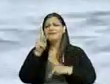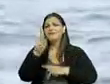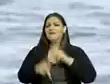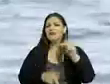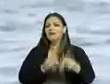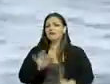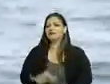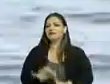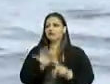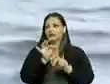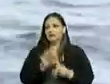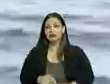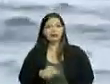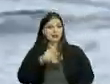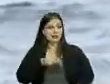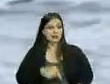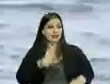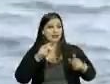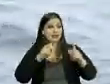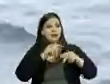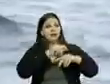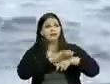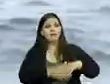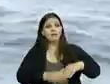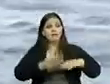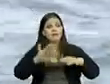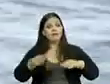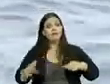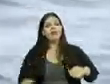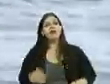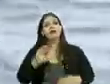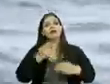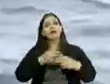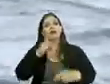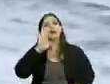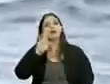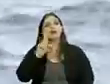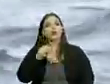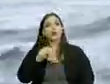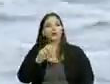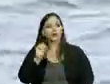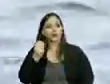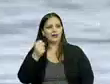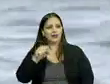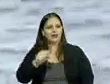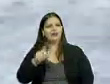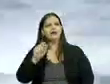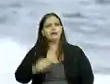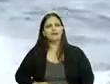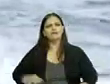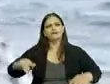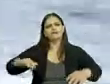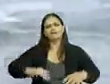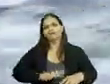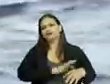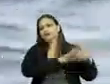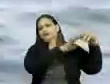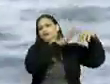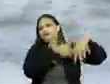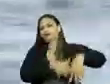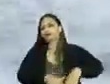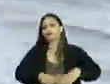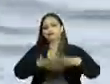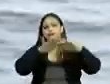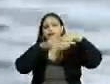las Tunas tenemos olas todo el año. Y es una playa adecuada para enseñar a aprender